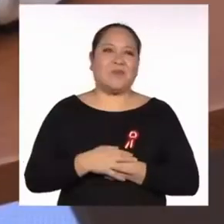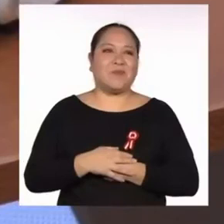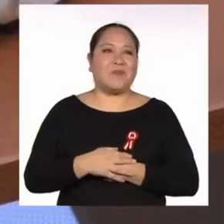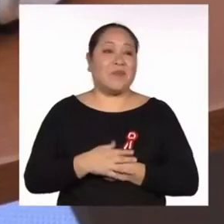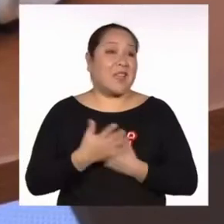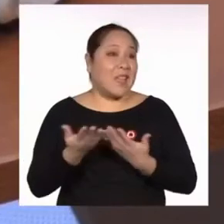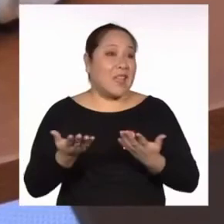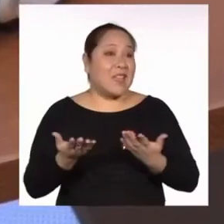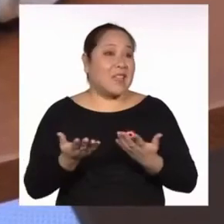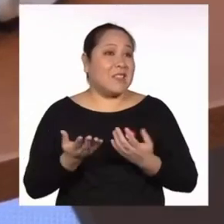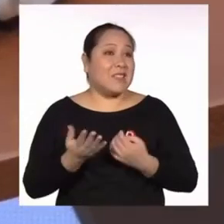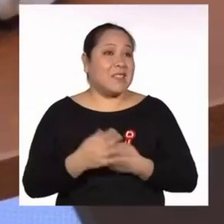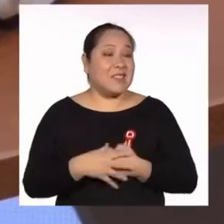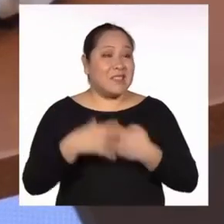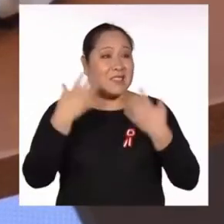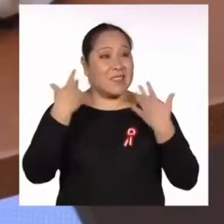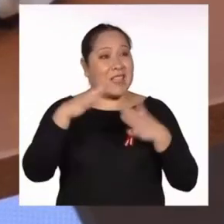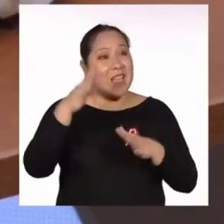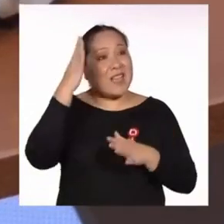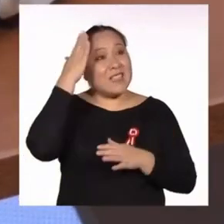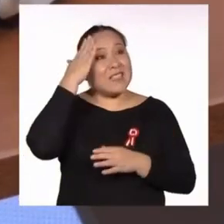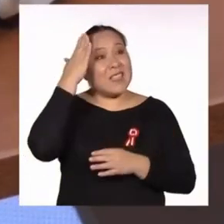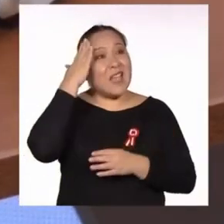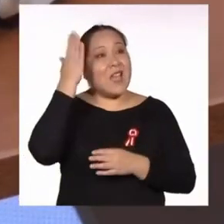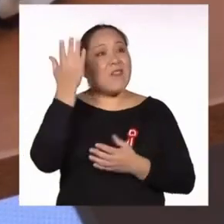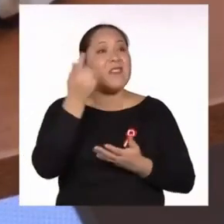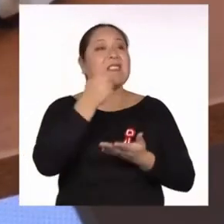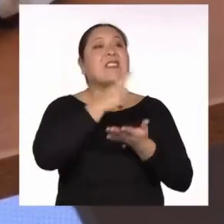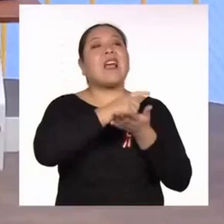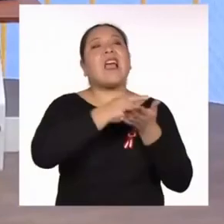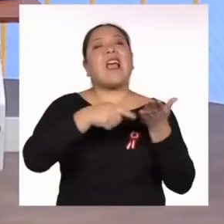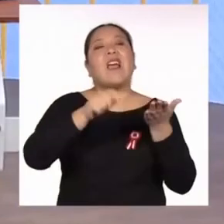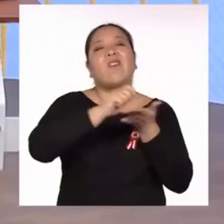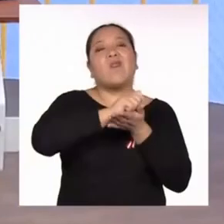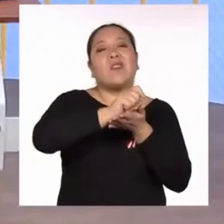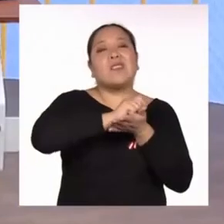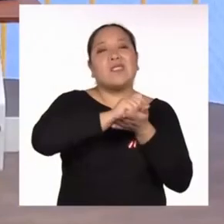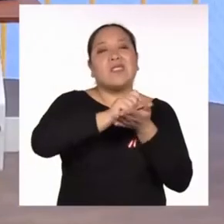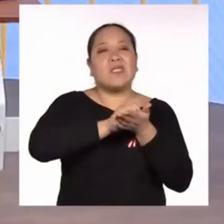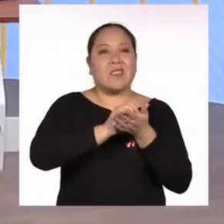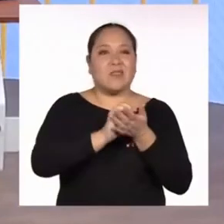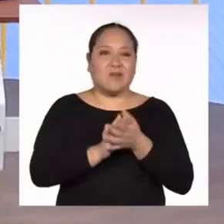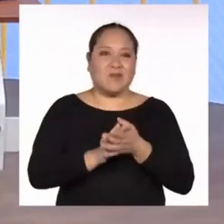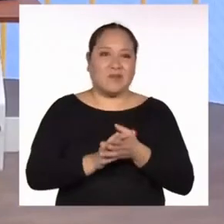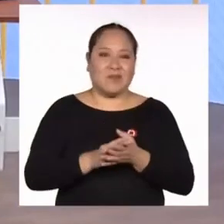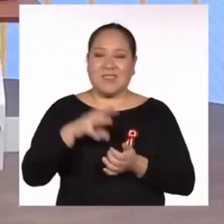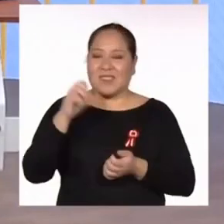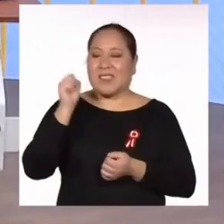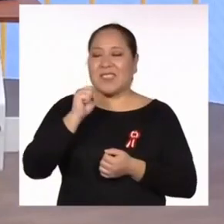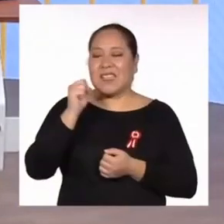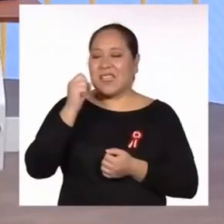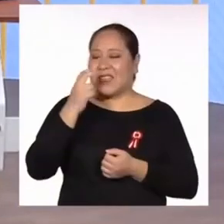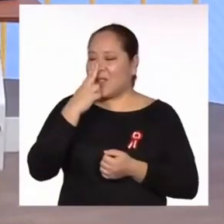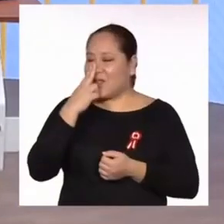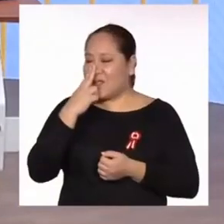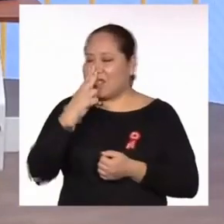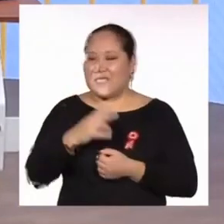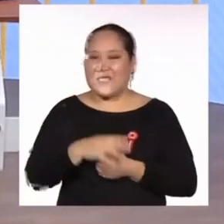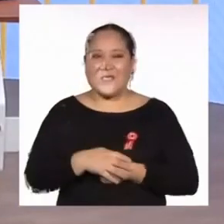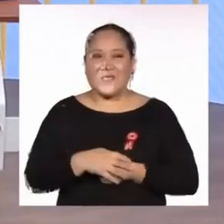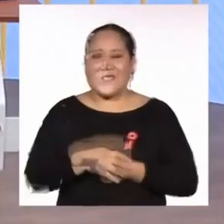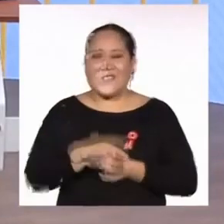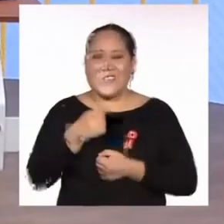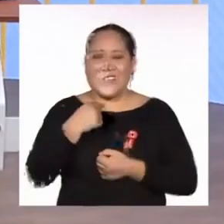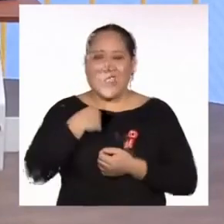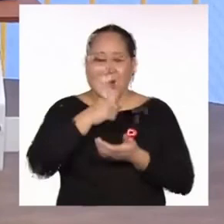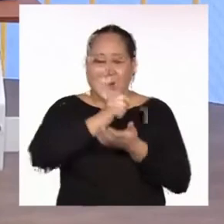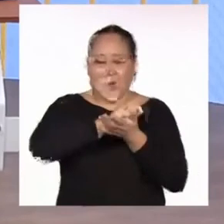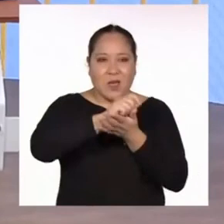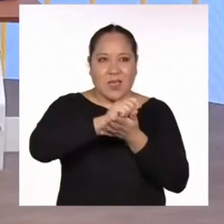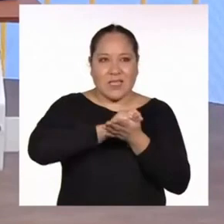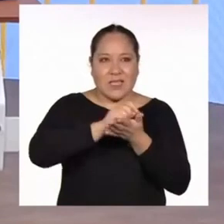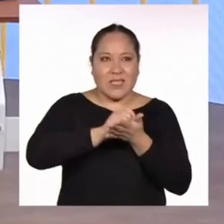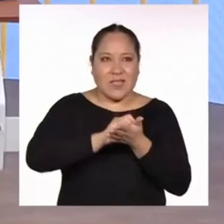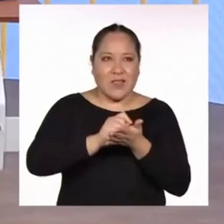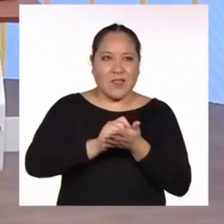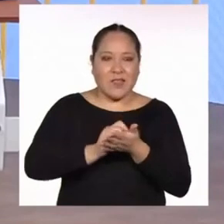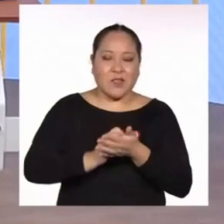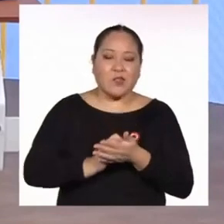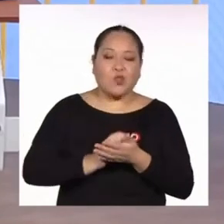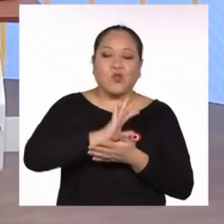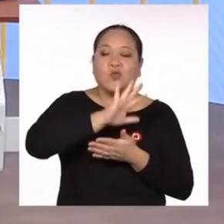qué tal ya sabes de qué vas a escribir pues sito si no voy a escribir sobre